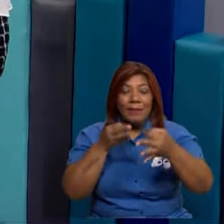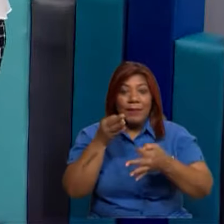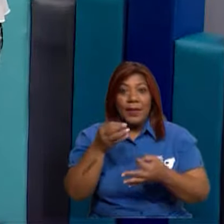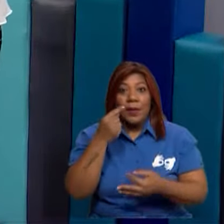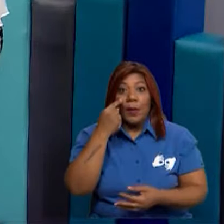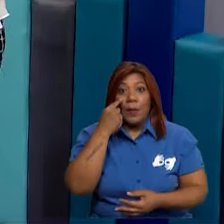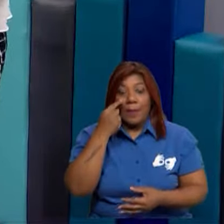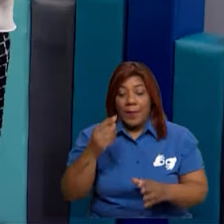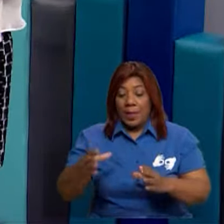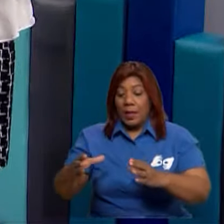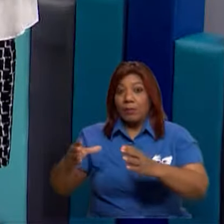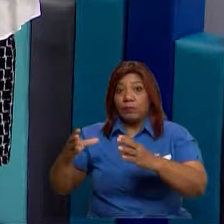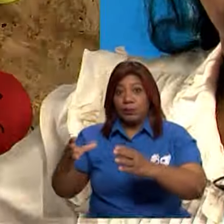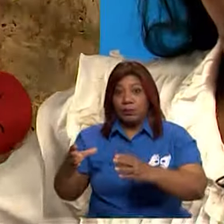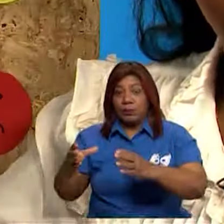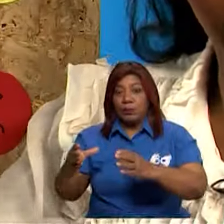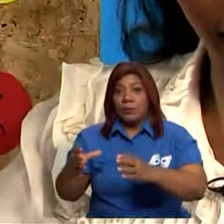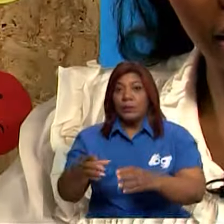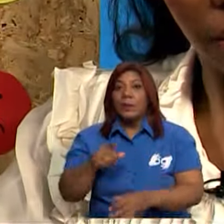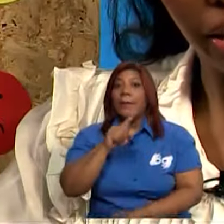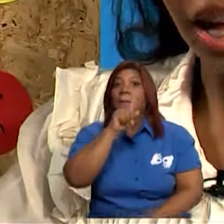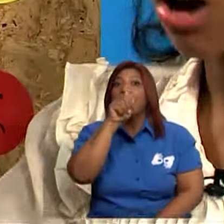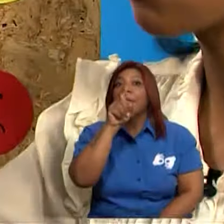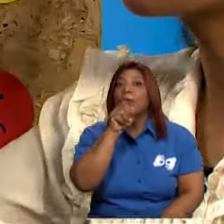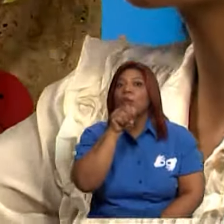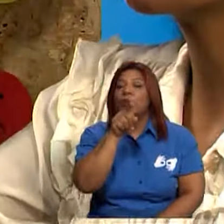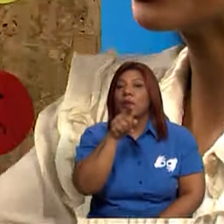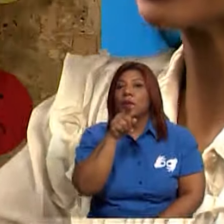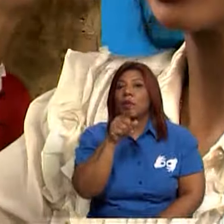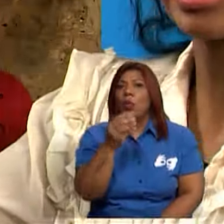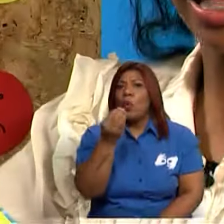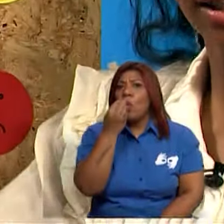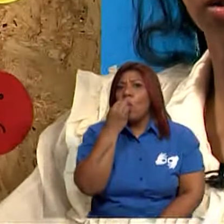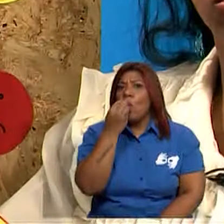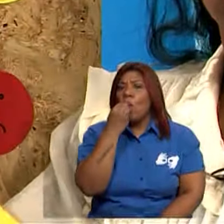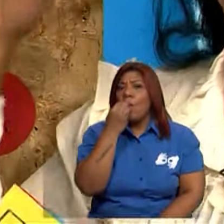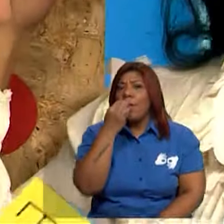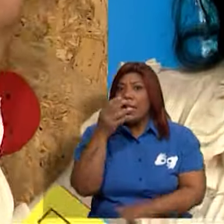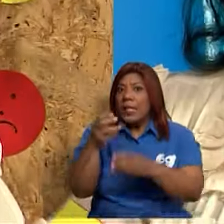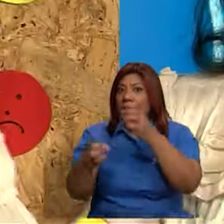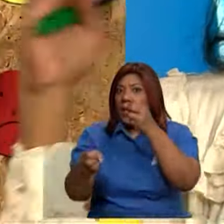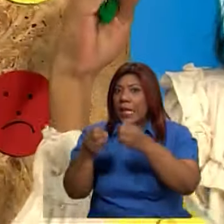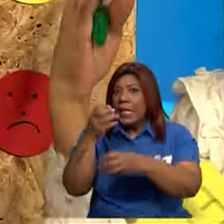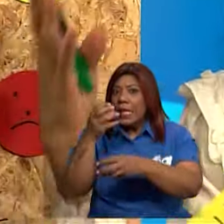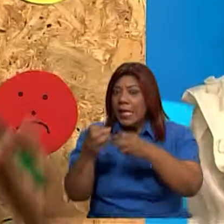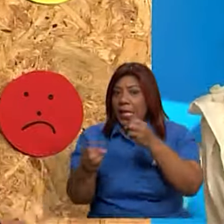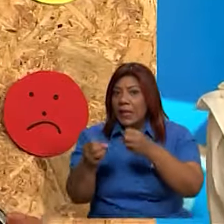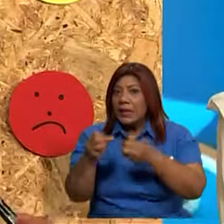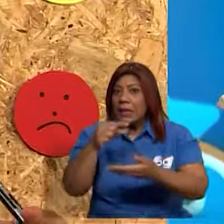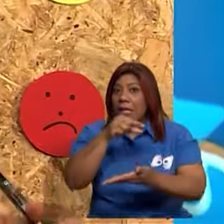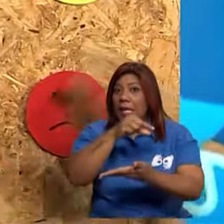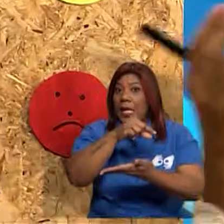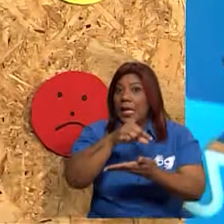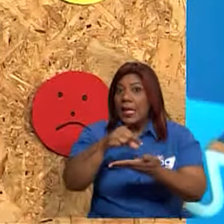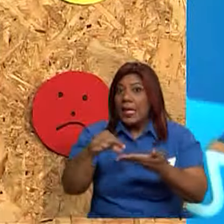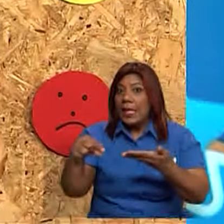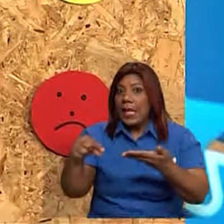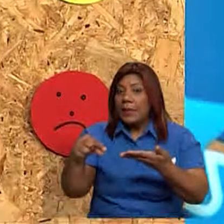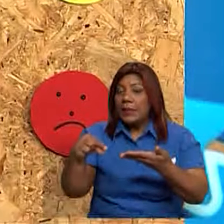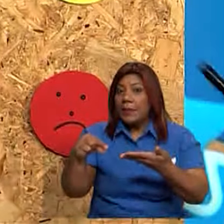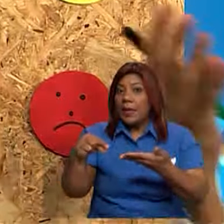ver entonces, vamos allá. Pregunta en casa, ¿verdad? ¿Consumiste lácteos durante la semana?